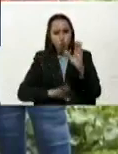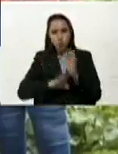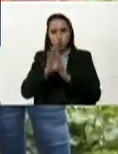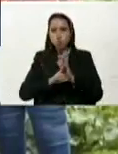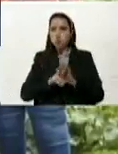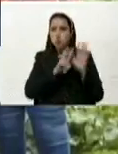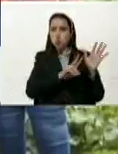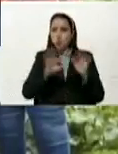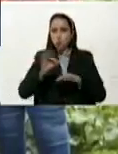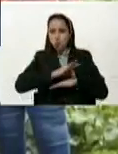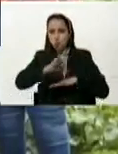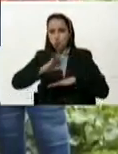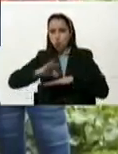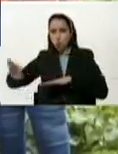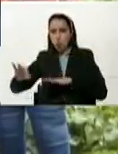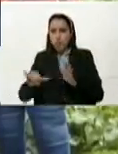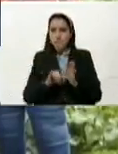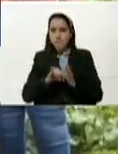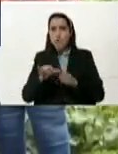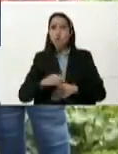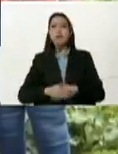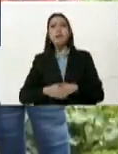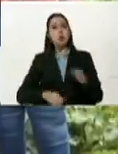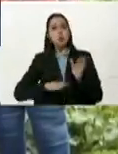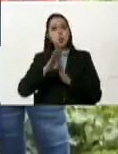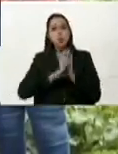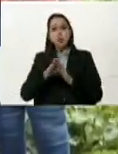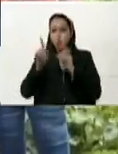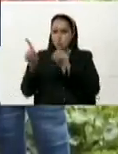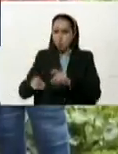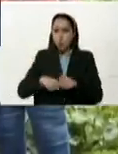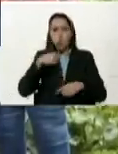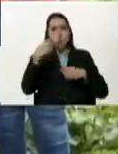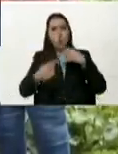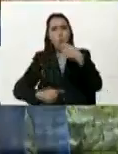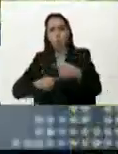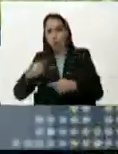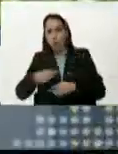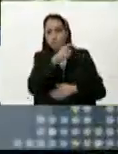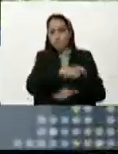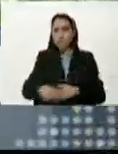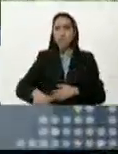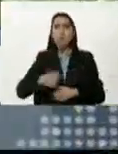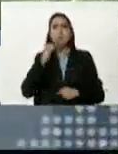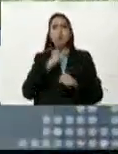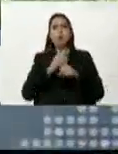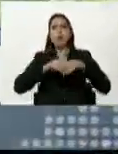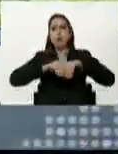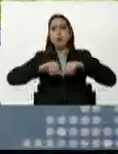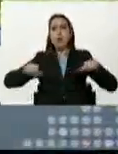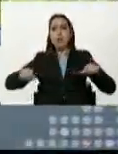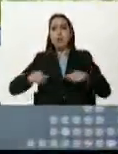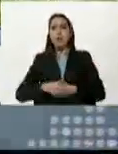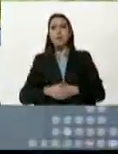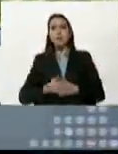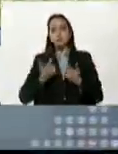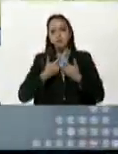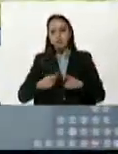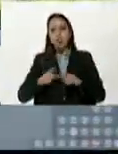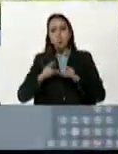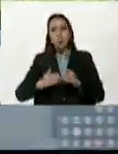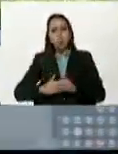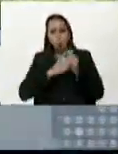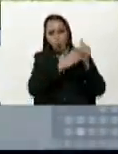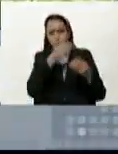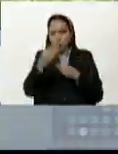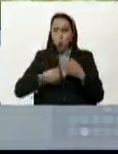29 municipios 29 municipios productivos donde cada mañana nuestros campesinos nuestros campesinos lideran el campo venezolano en